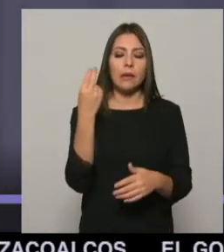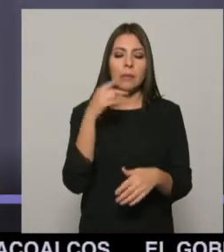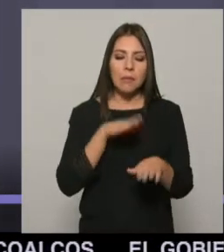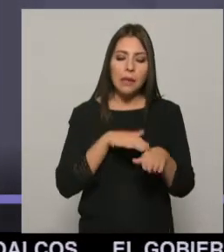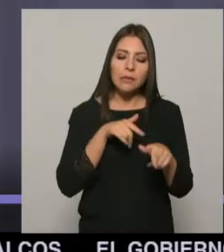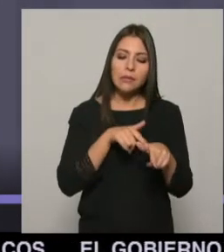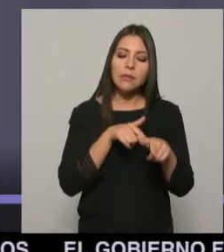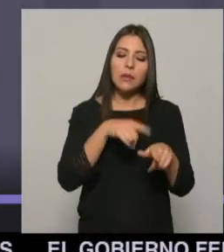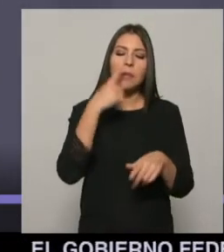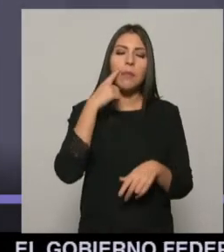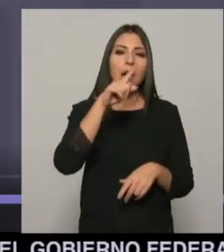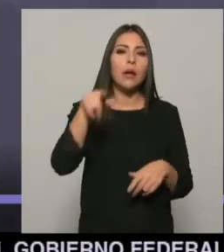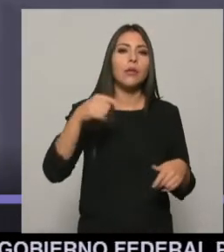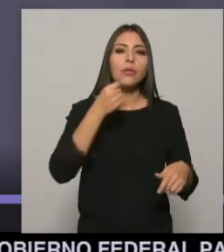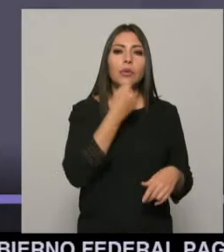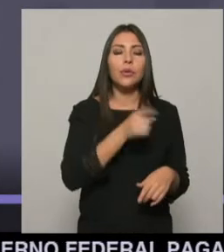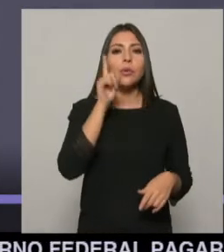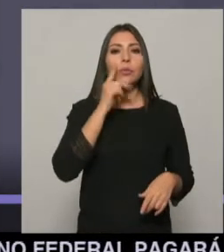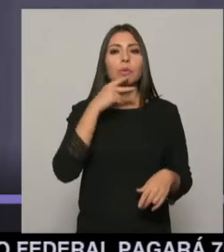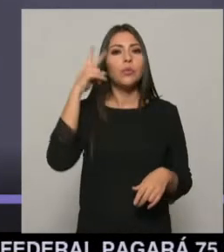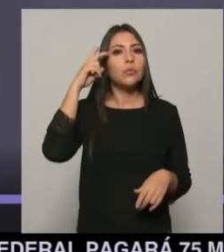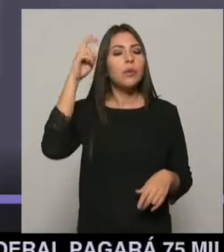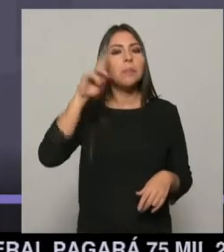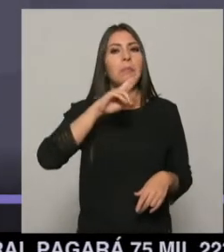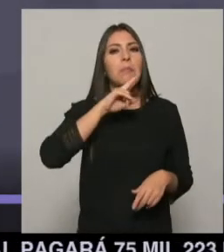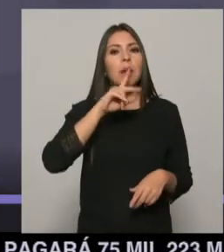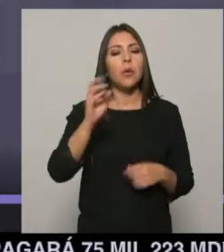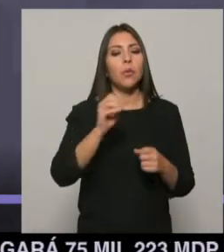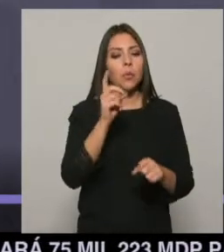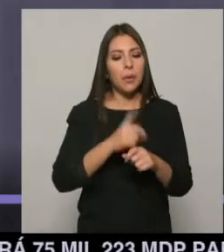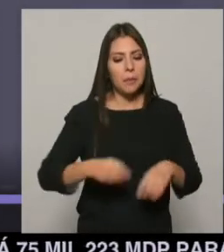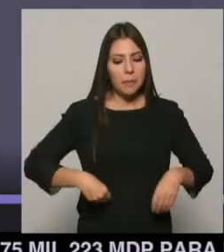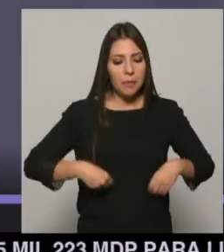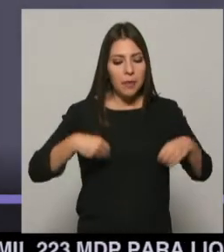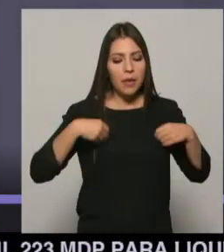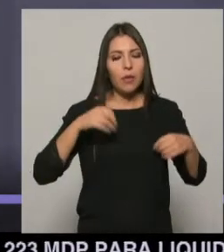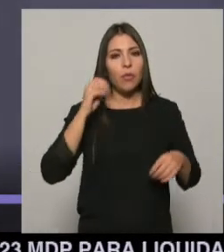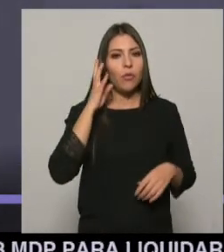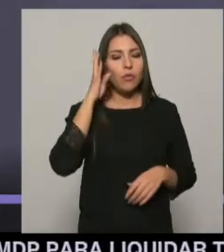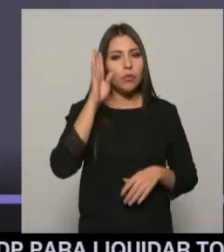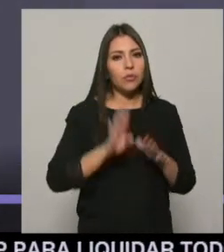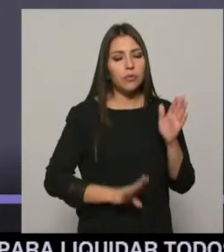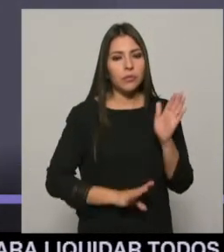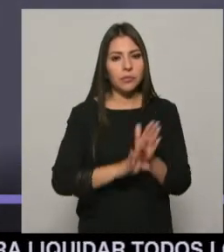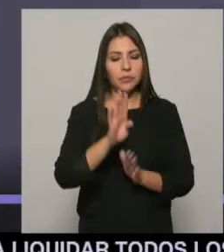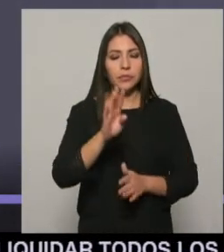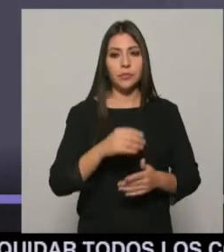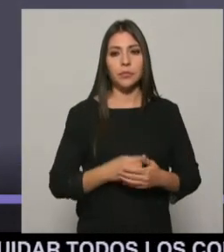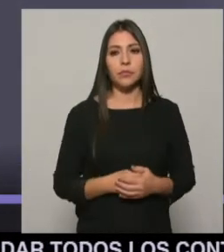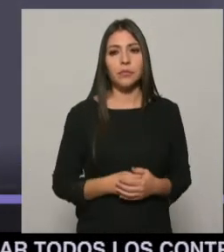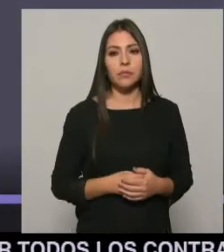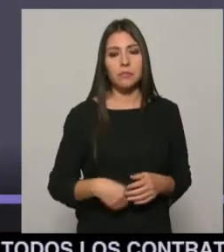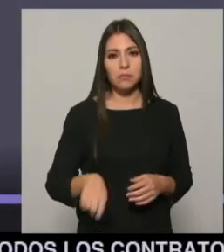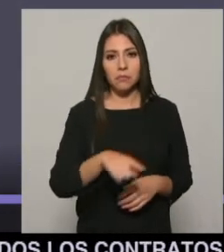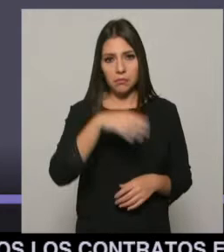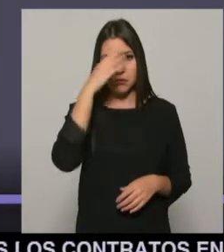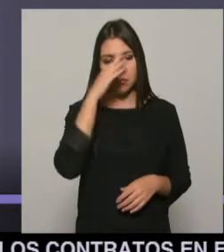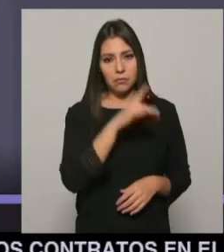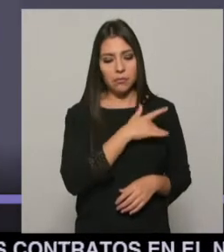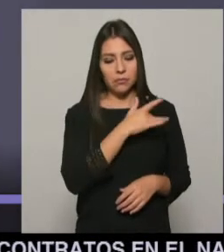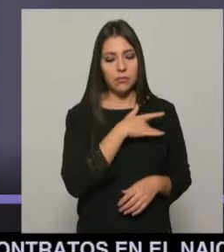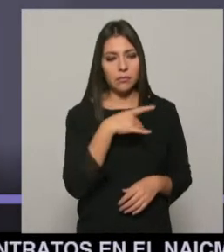niñas y los niños tengan mejores oportunidades de vida, mejores oportunidades de desarrollo. Y ahí estamos conscientes de que el Congreso de la Ciudad de